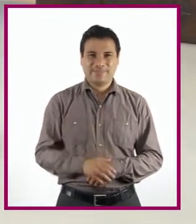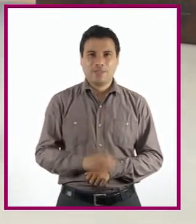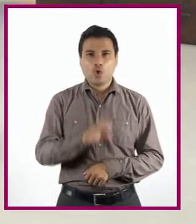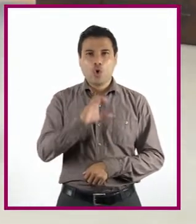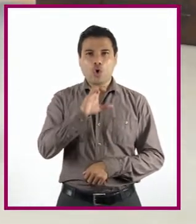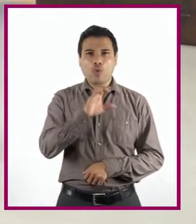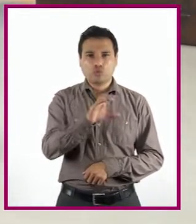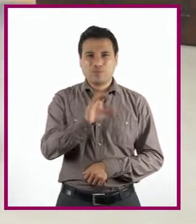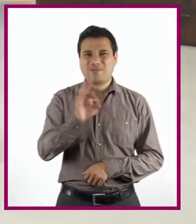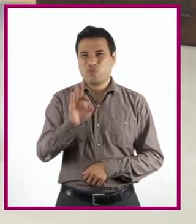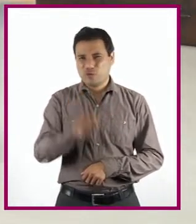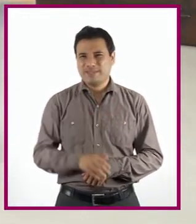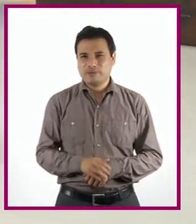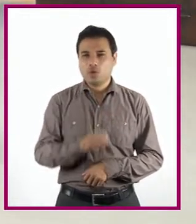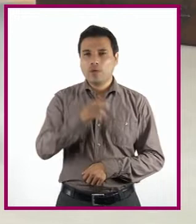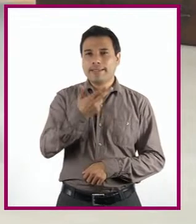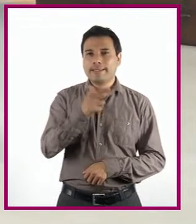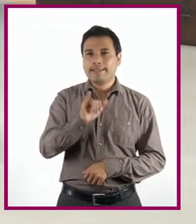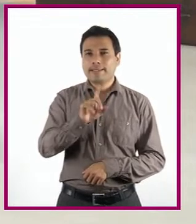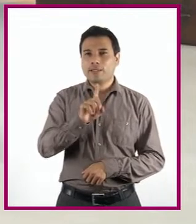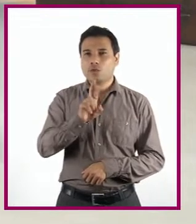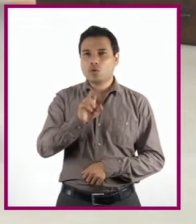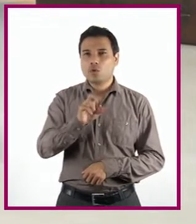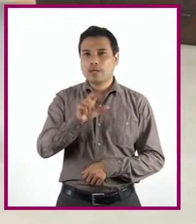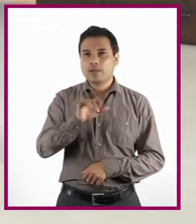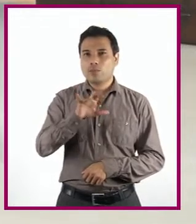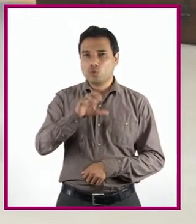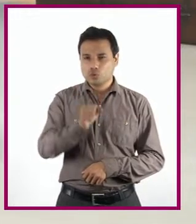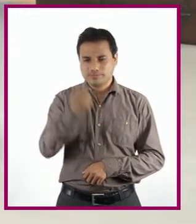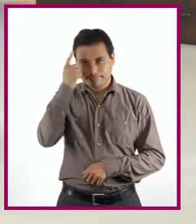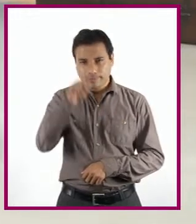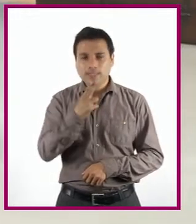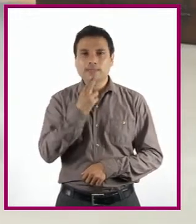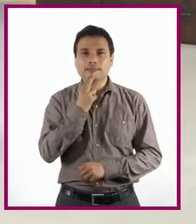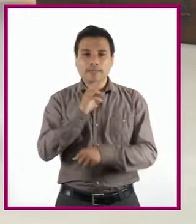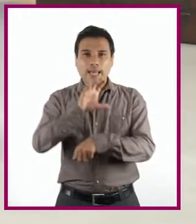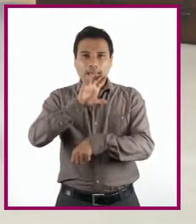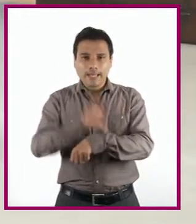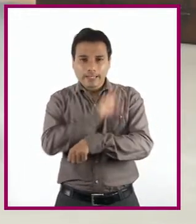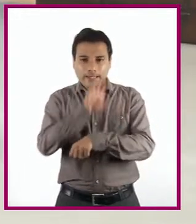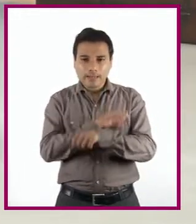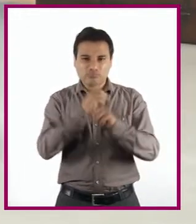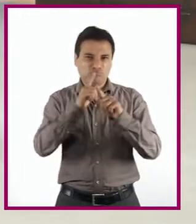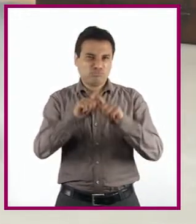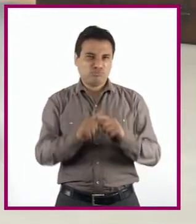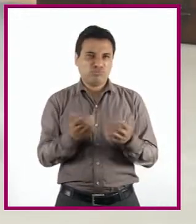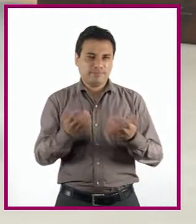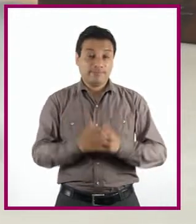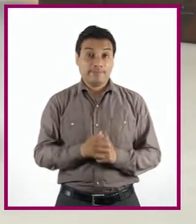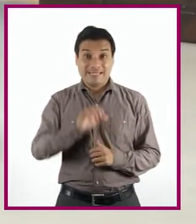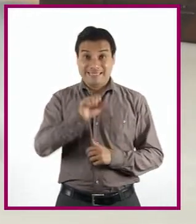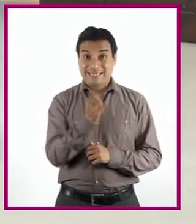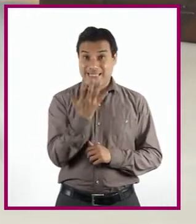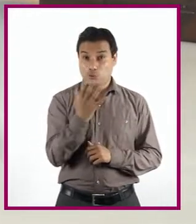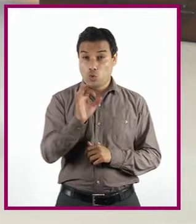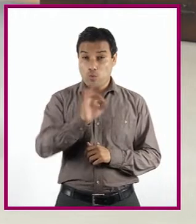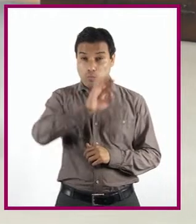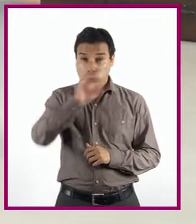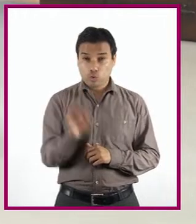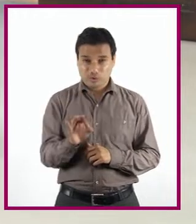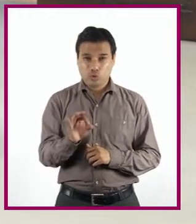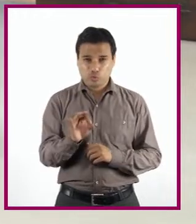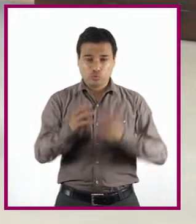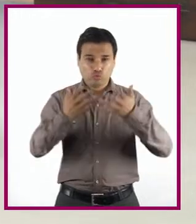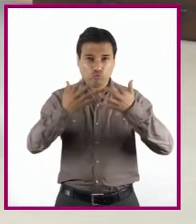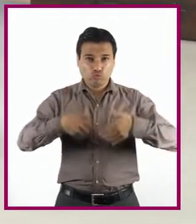o hidrocarburos, son la base para la generación de energía en la actualidad, pues el 65% de